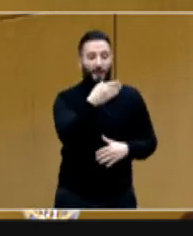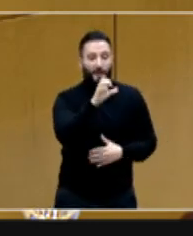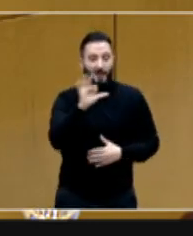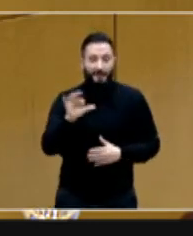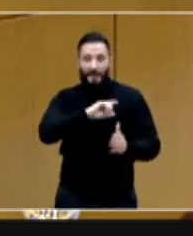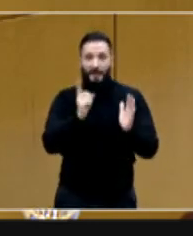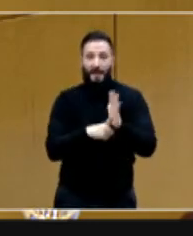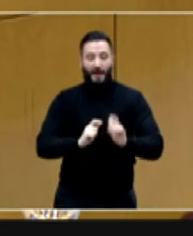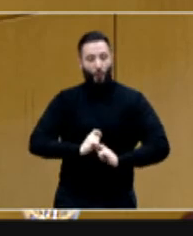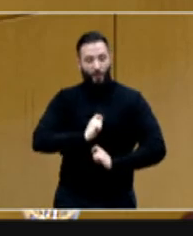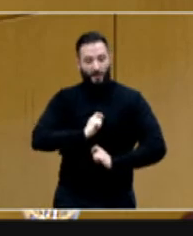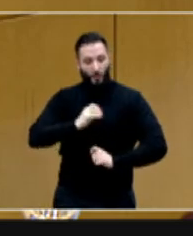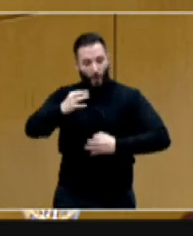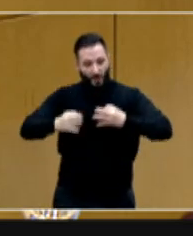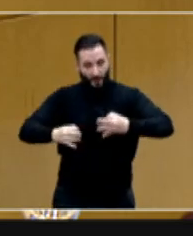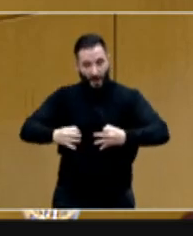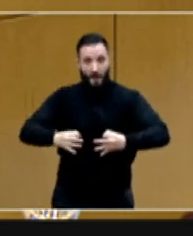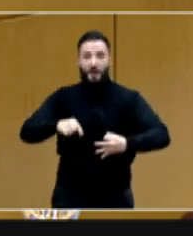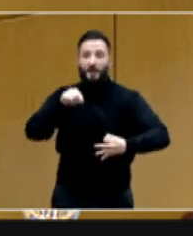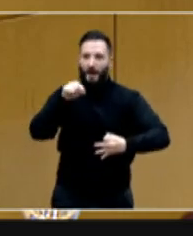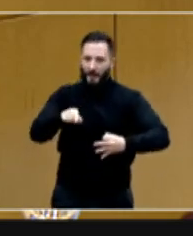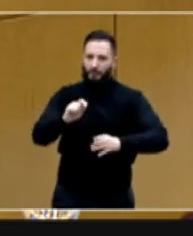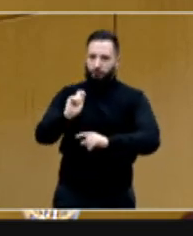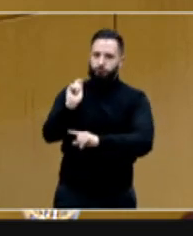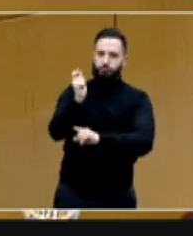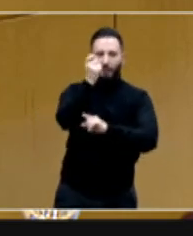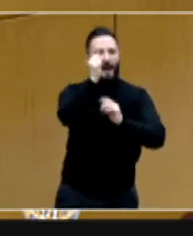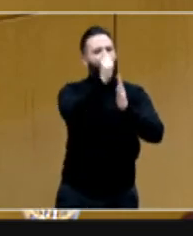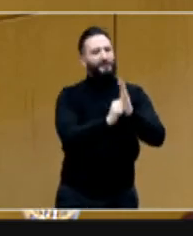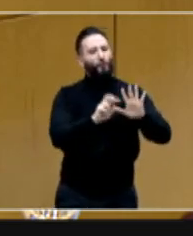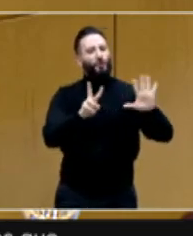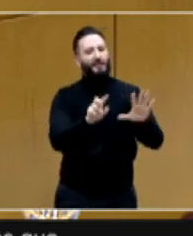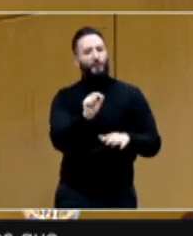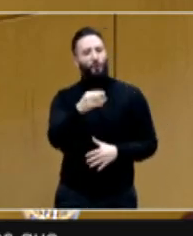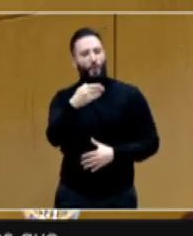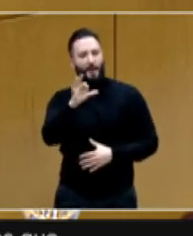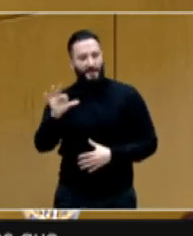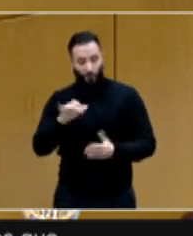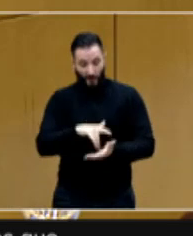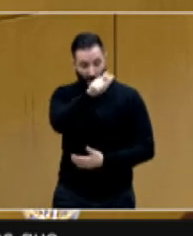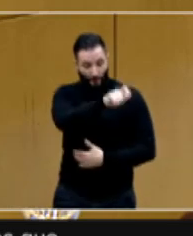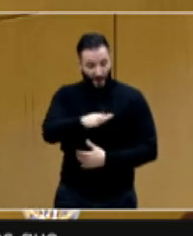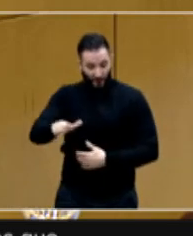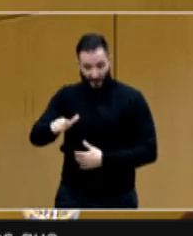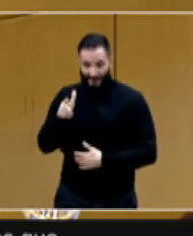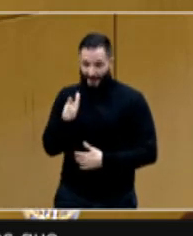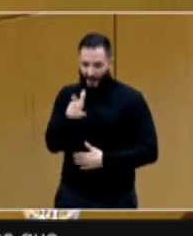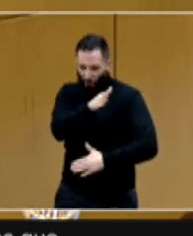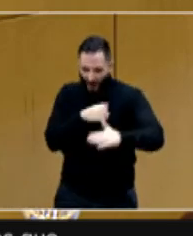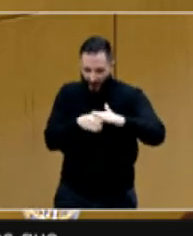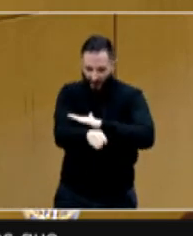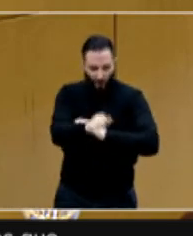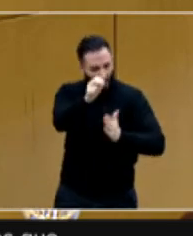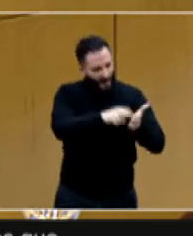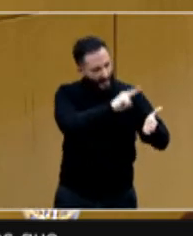de la ley de jurisdicción voluntaria fue una enorme conquista garantizar el derecho de accesibilidad efectiva el artículo 13 de la convención